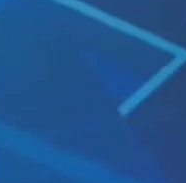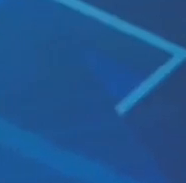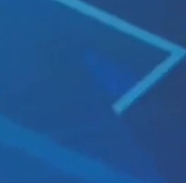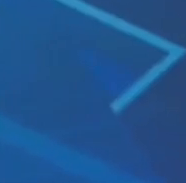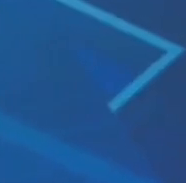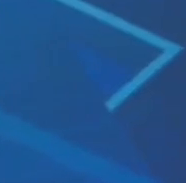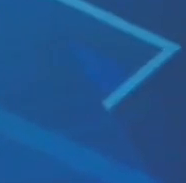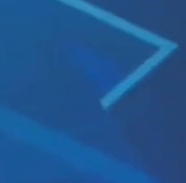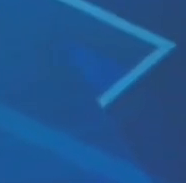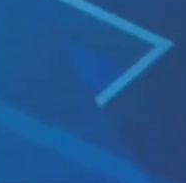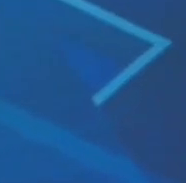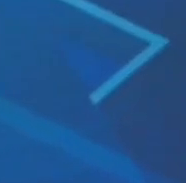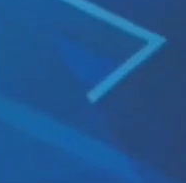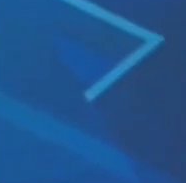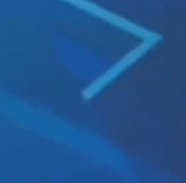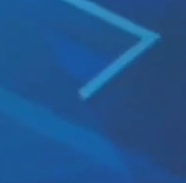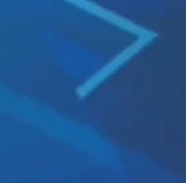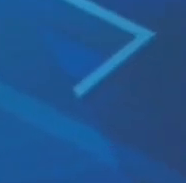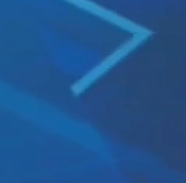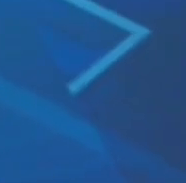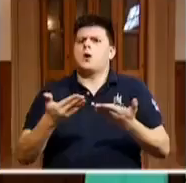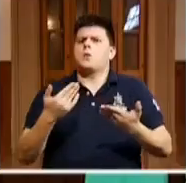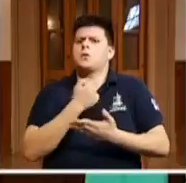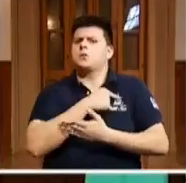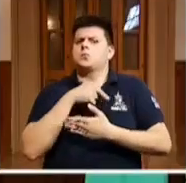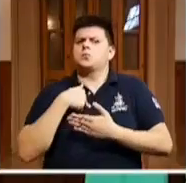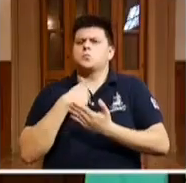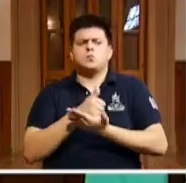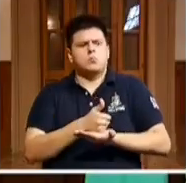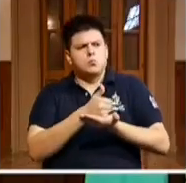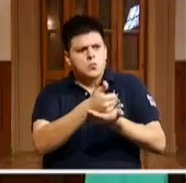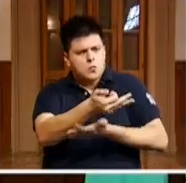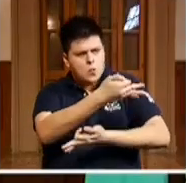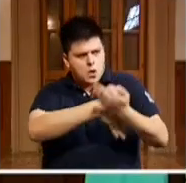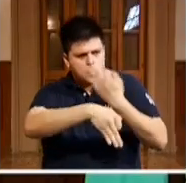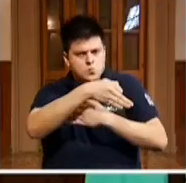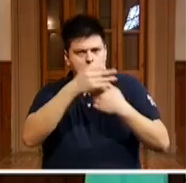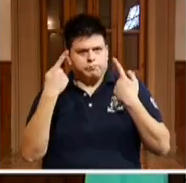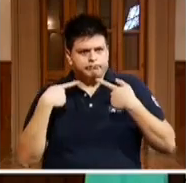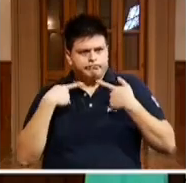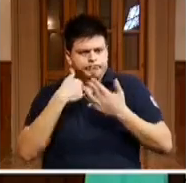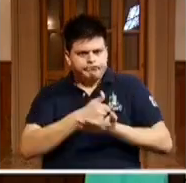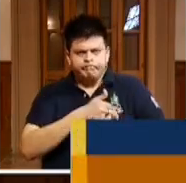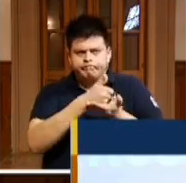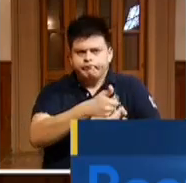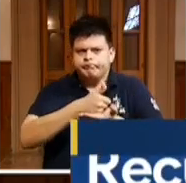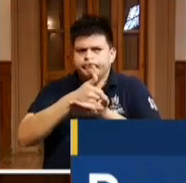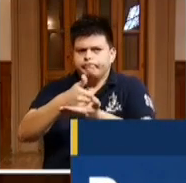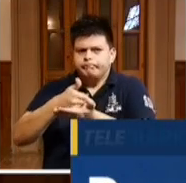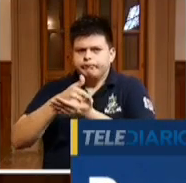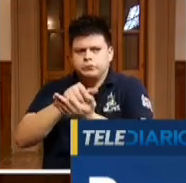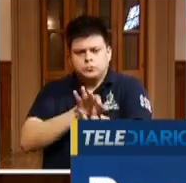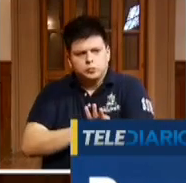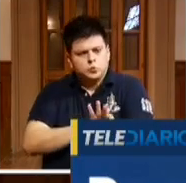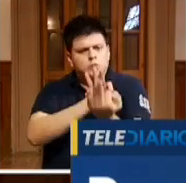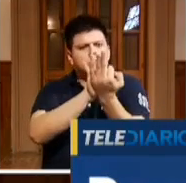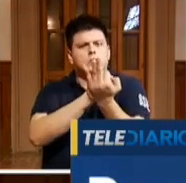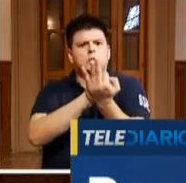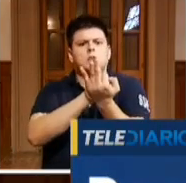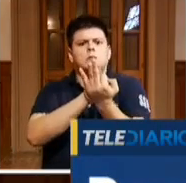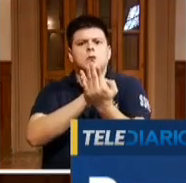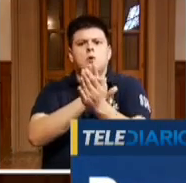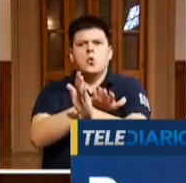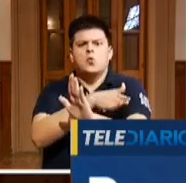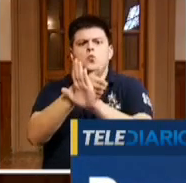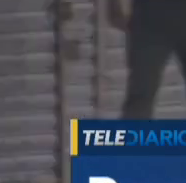Teddy, mira, el secretario de Salud, Manuel de la O. Cavazos, advirtió que pese al incremento de 862 millones de pesos en